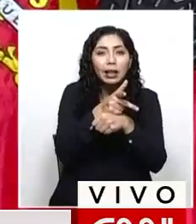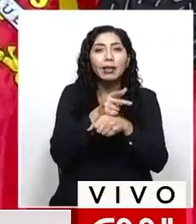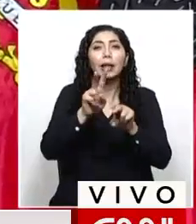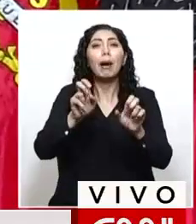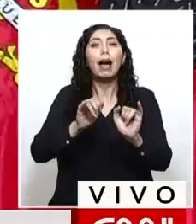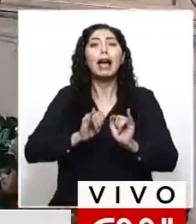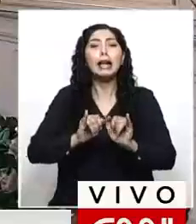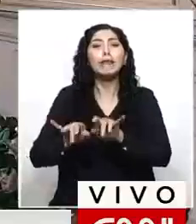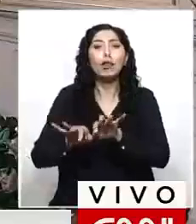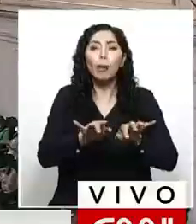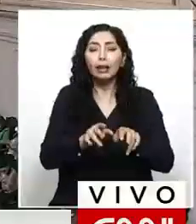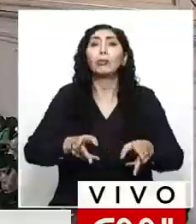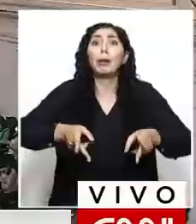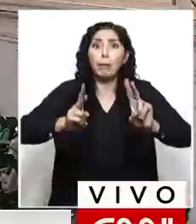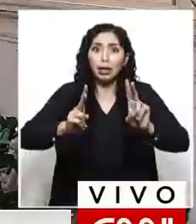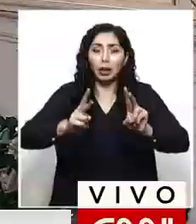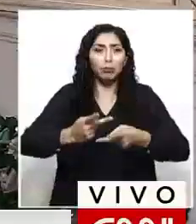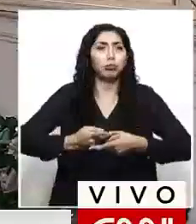sesiones.